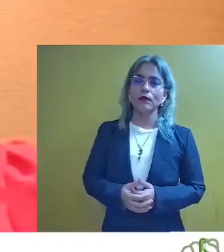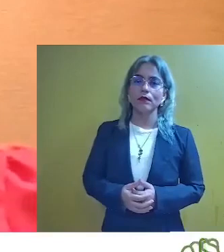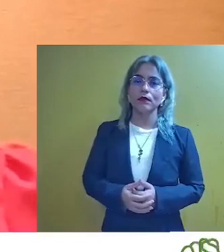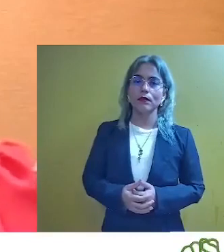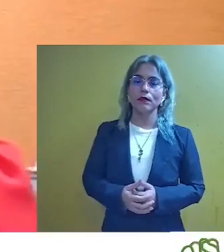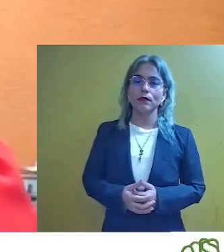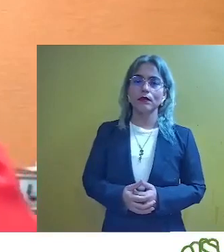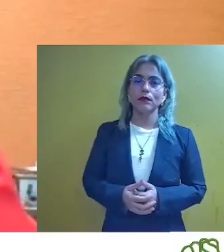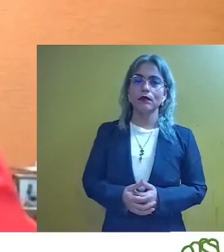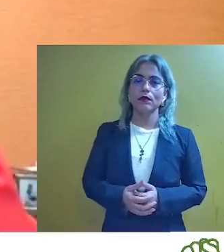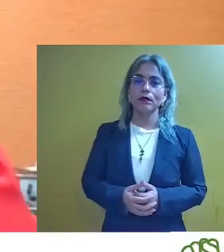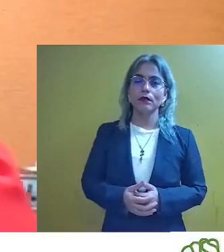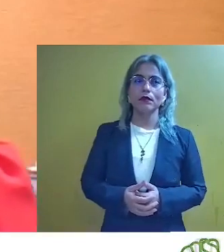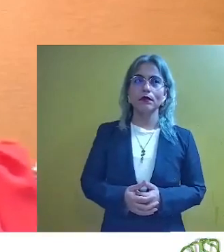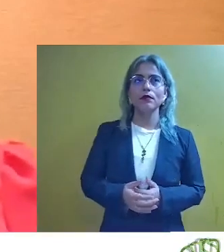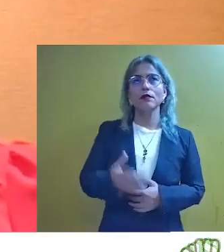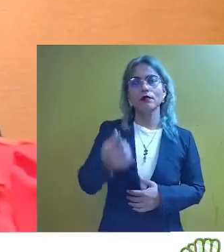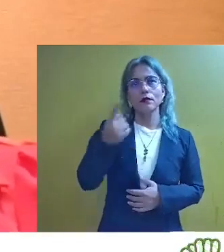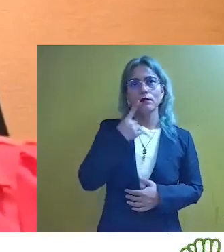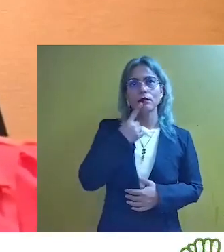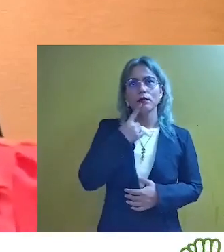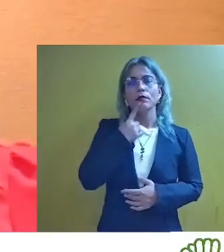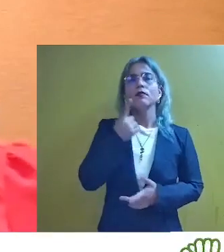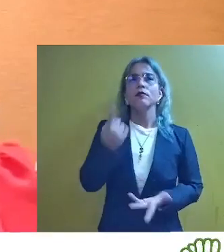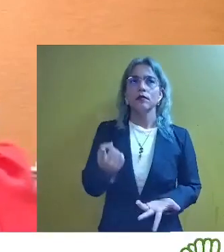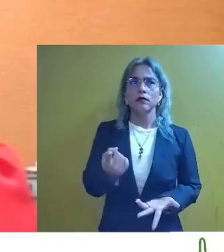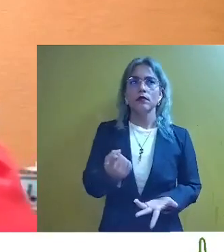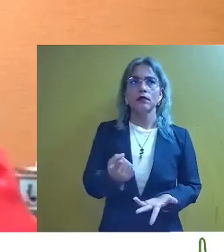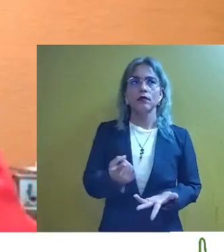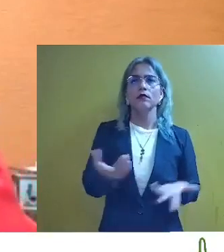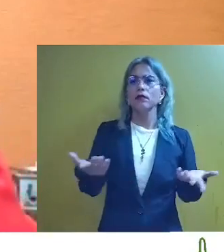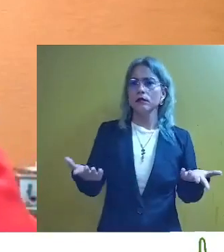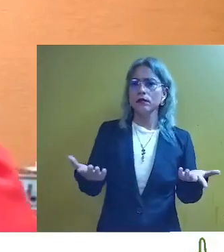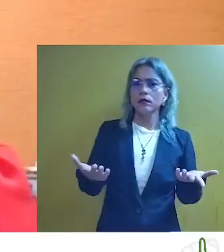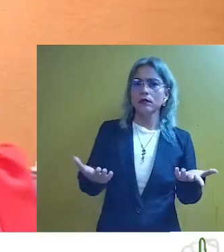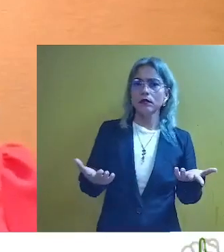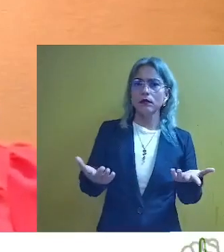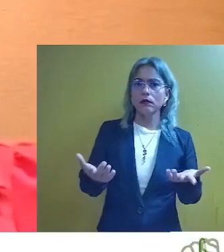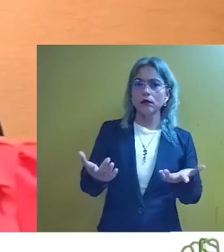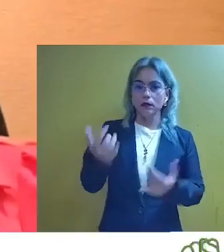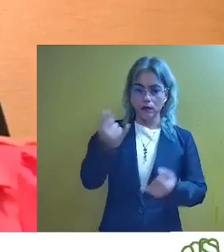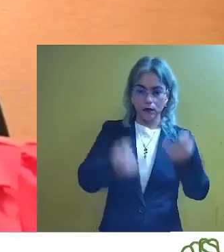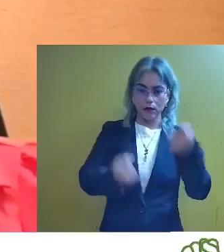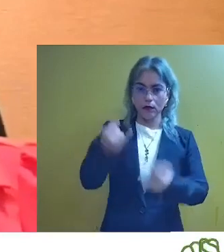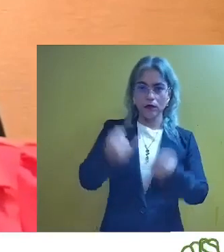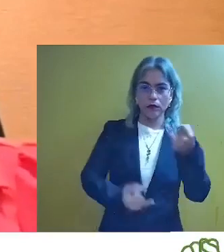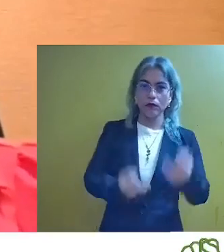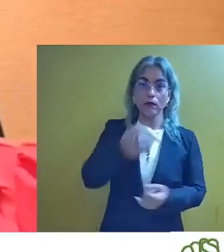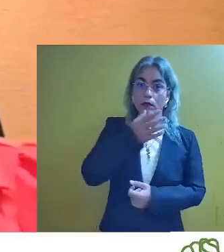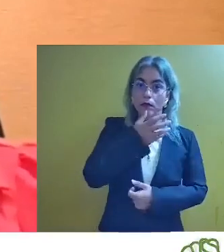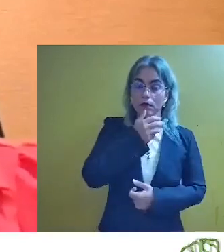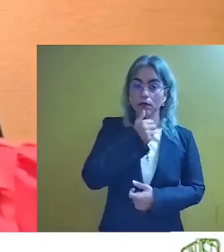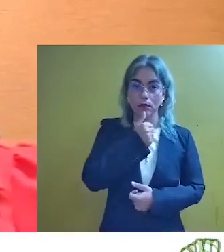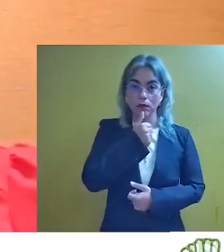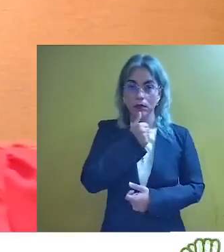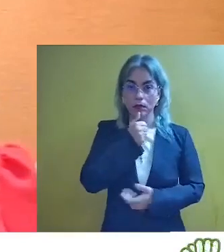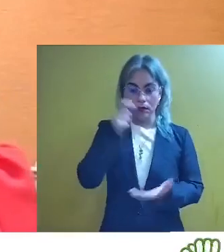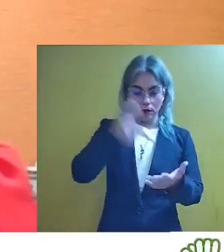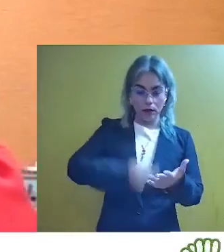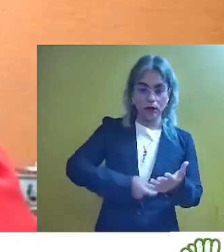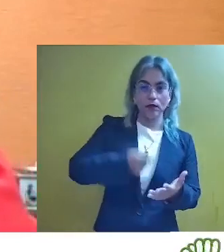se estima que existe justificadamente una imposibilidad jurídica declarada en la